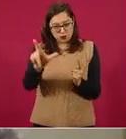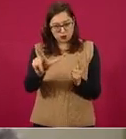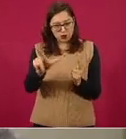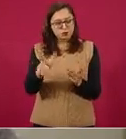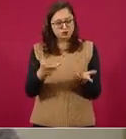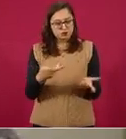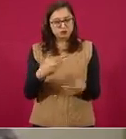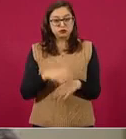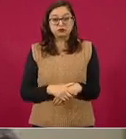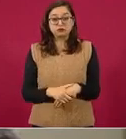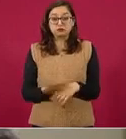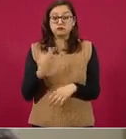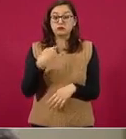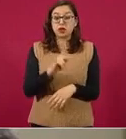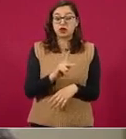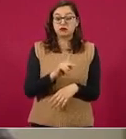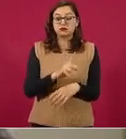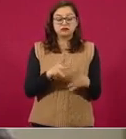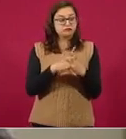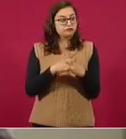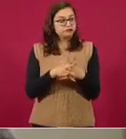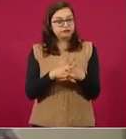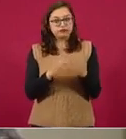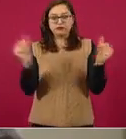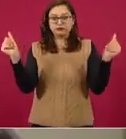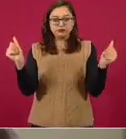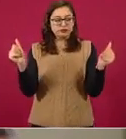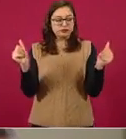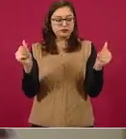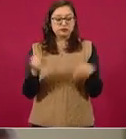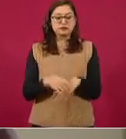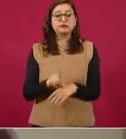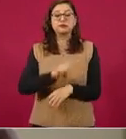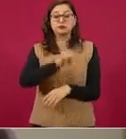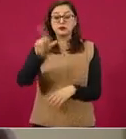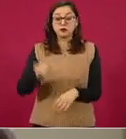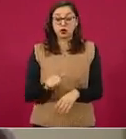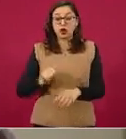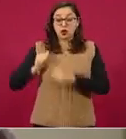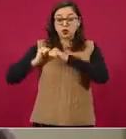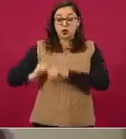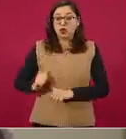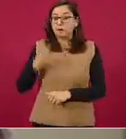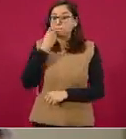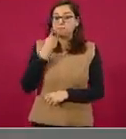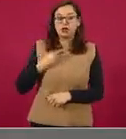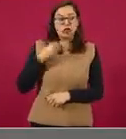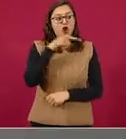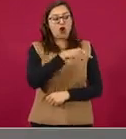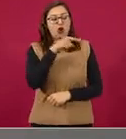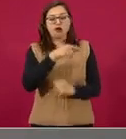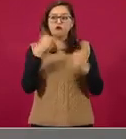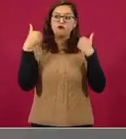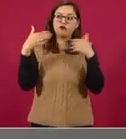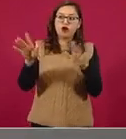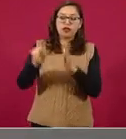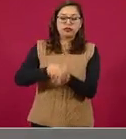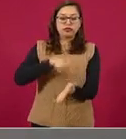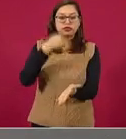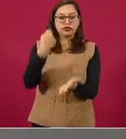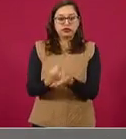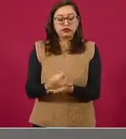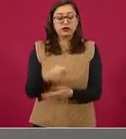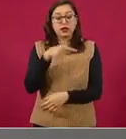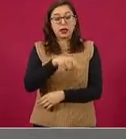vez estuvo en Tamaulipas. Éramos varios los que acompañábamos a mi esposo, Pedro Carrizales, conocido como el